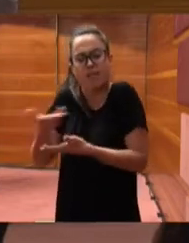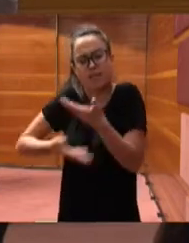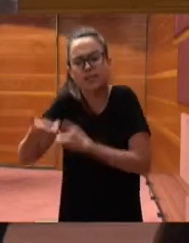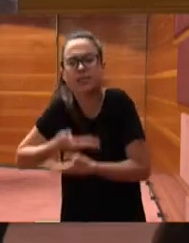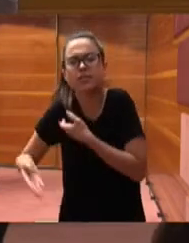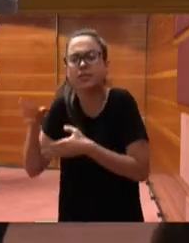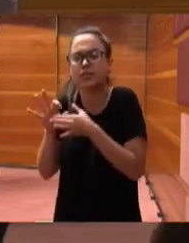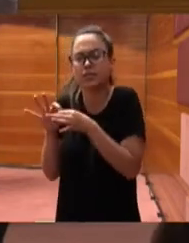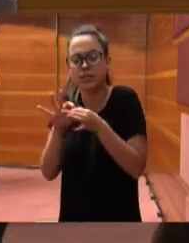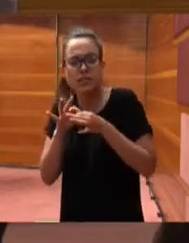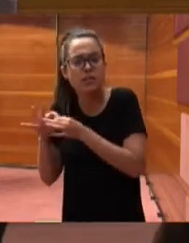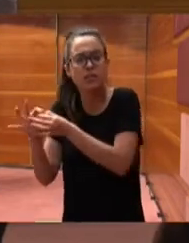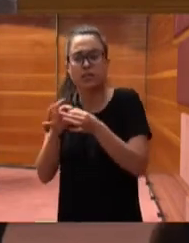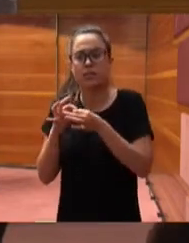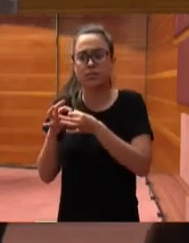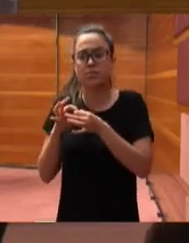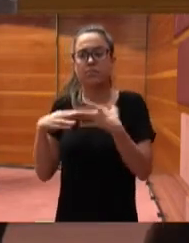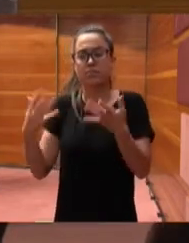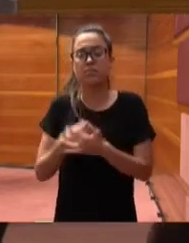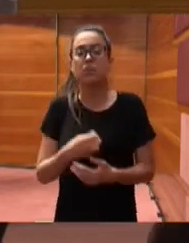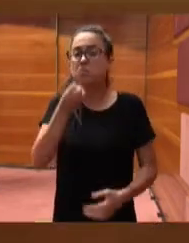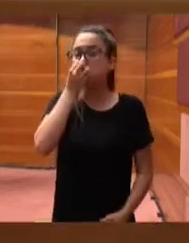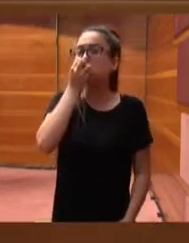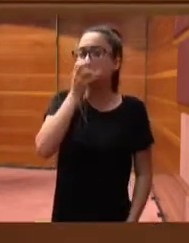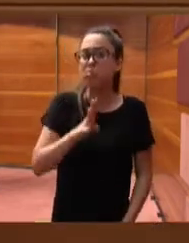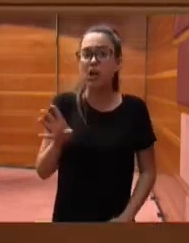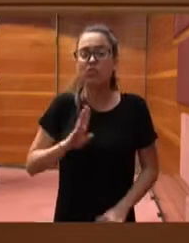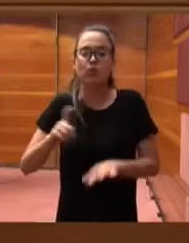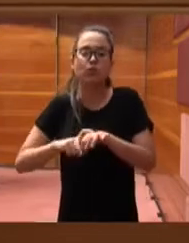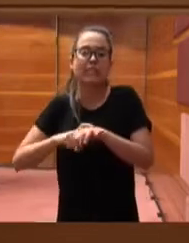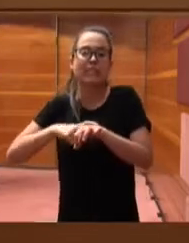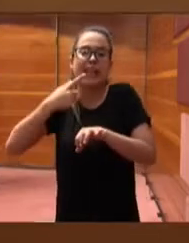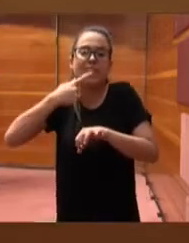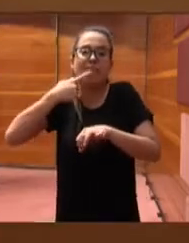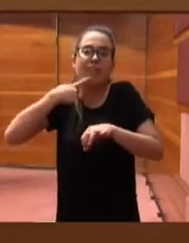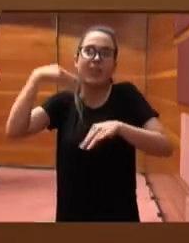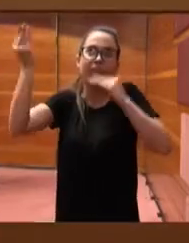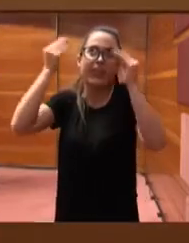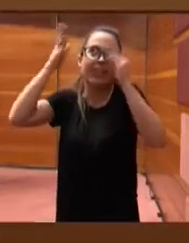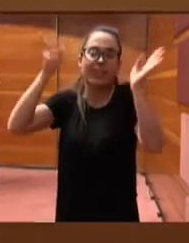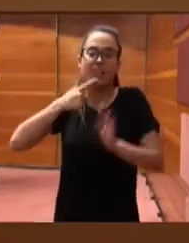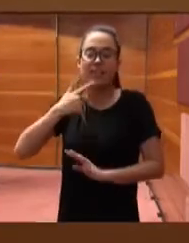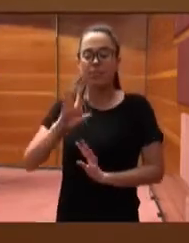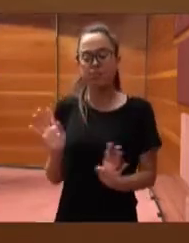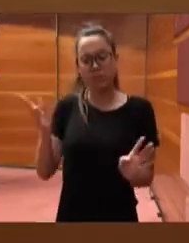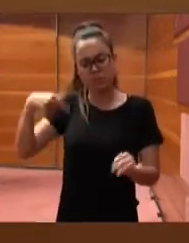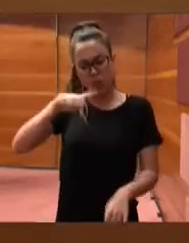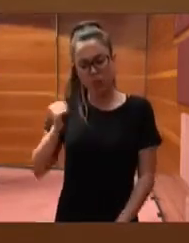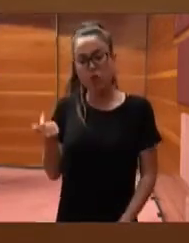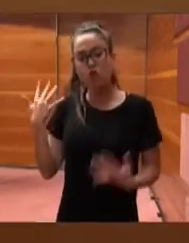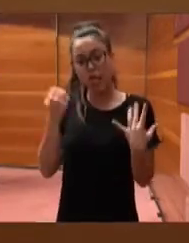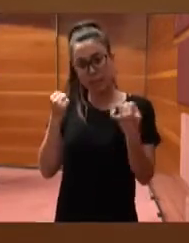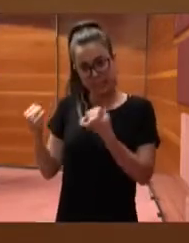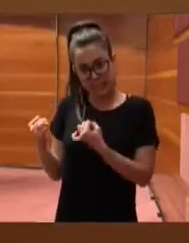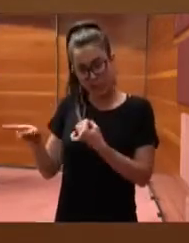común. Entonces, bueno, es un estereotipo puro y duro, pero contáis con no solamente lo que habéis hecho vosotros desde la